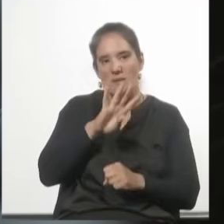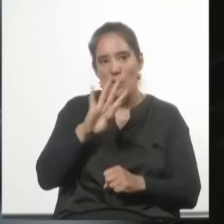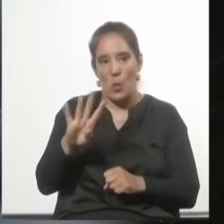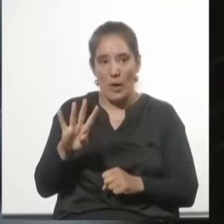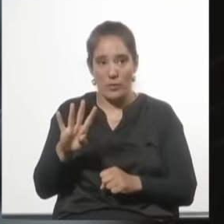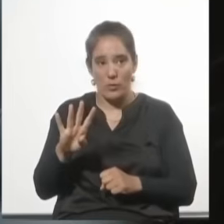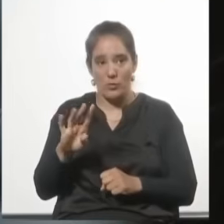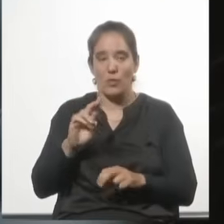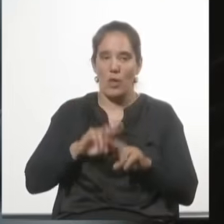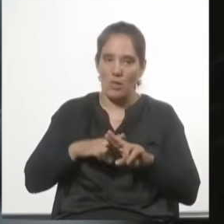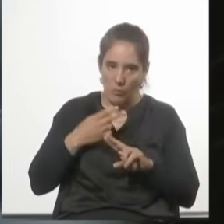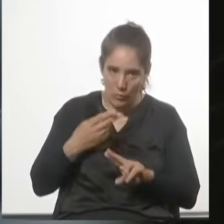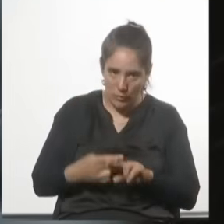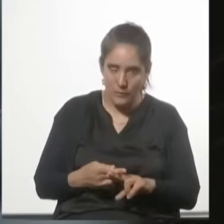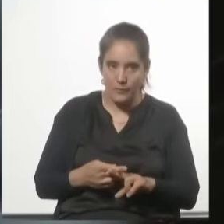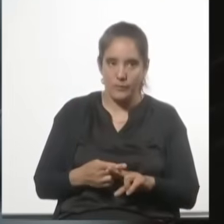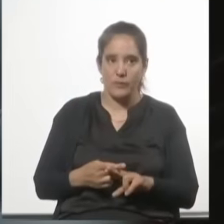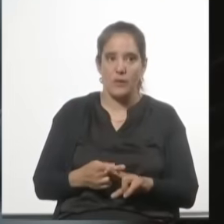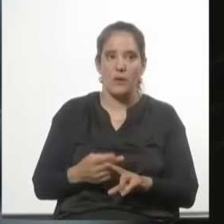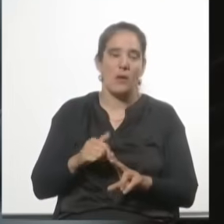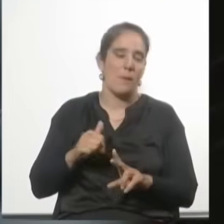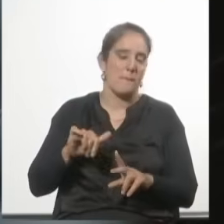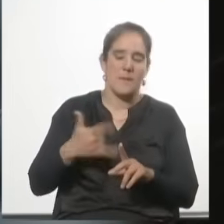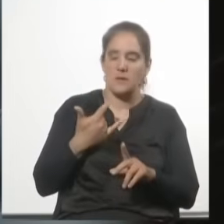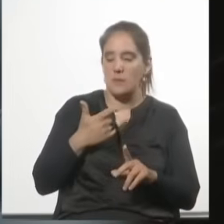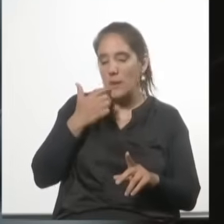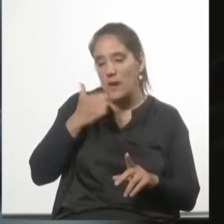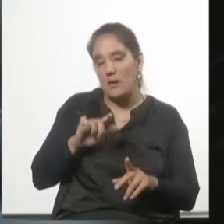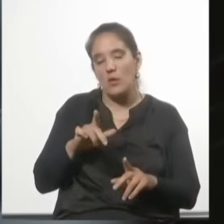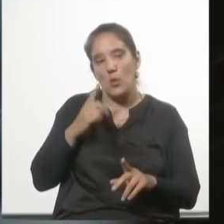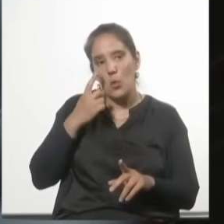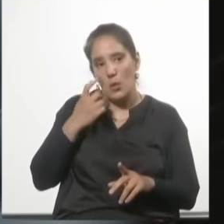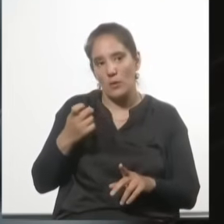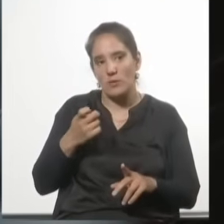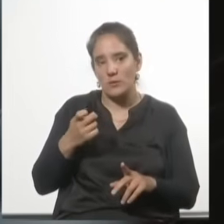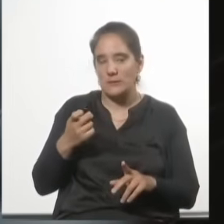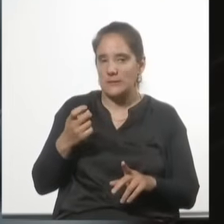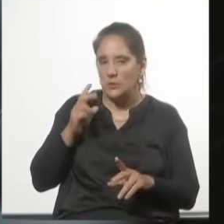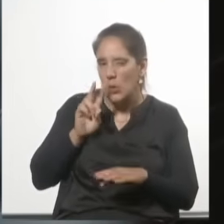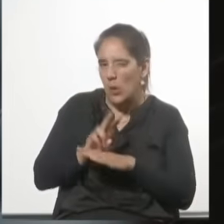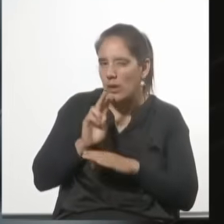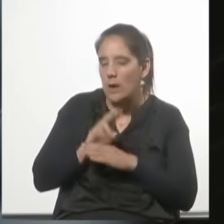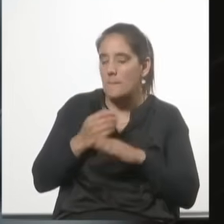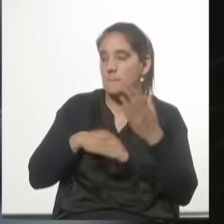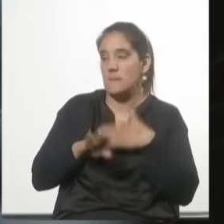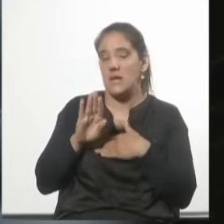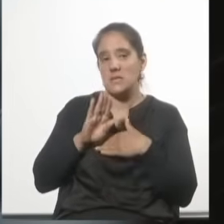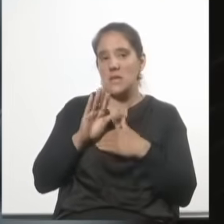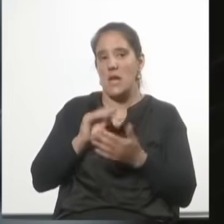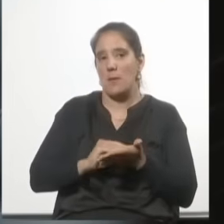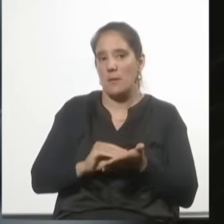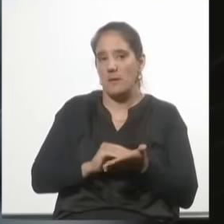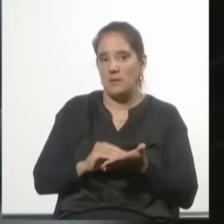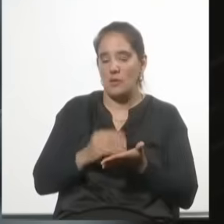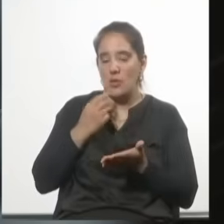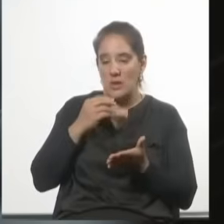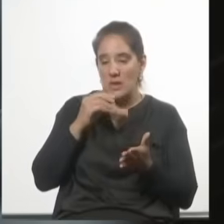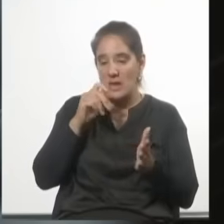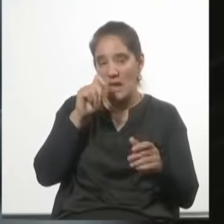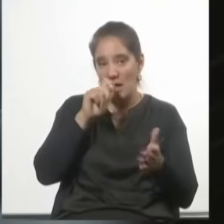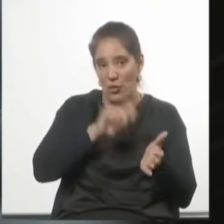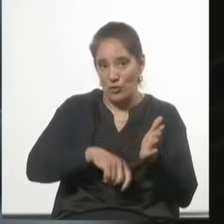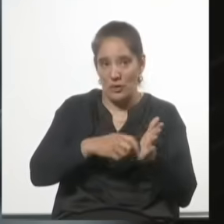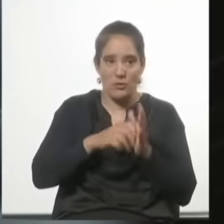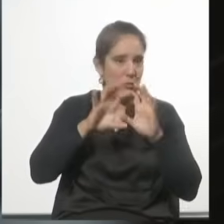que, reiteramos, era más que suficiente como para sugerir un mayor celo de la Administración y haber dejado sin efecto este